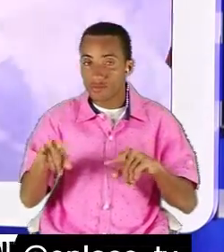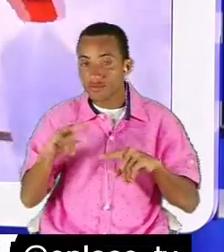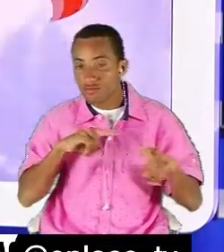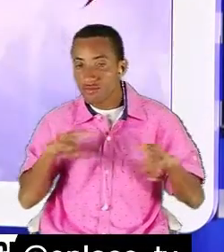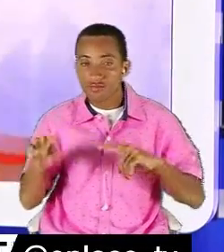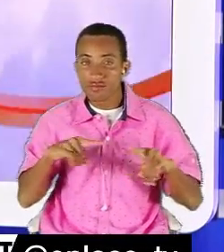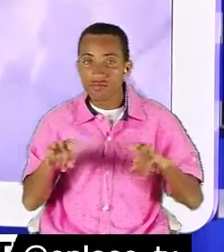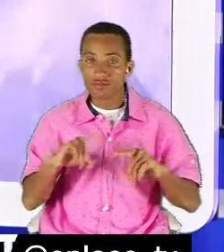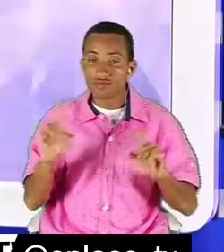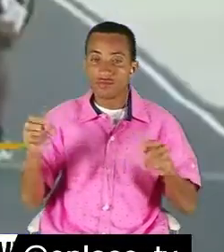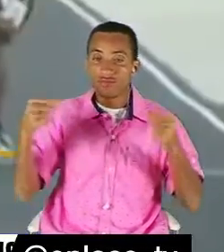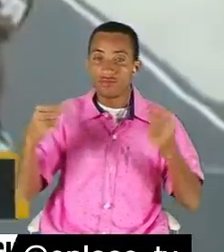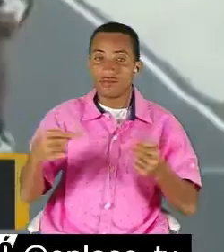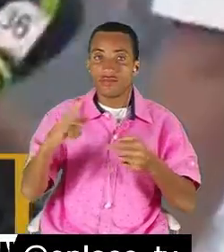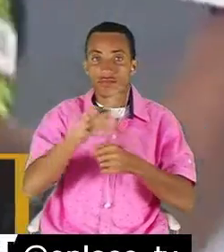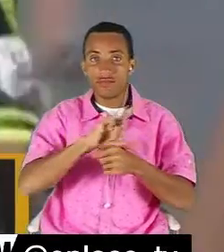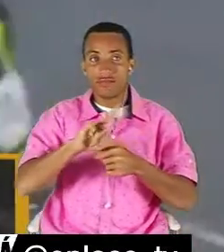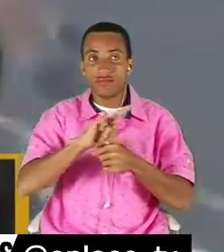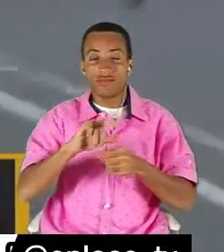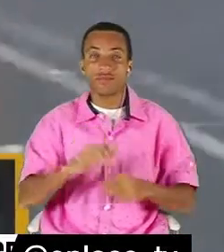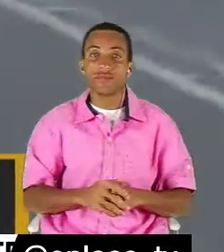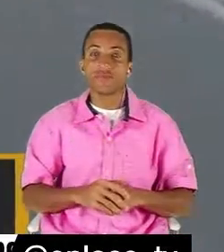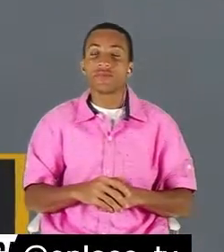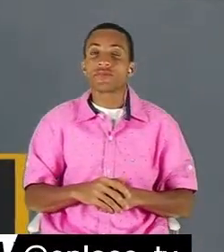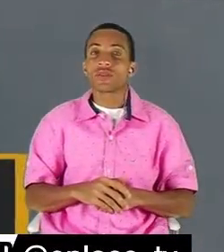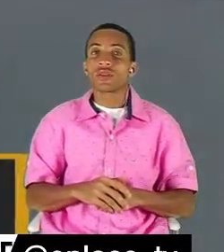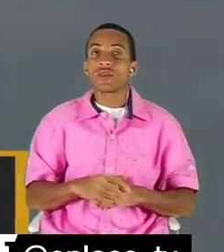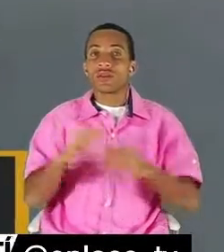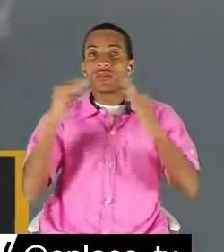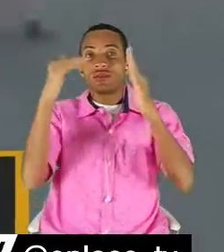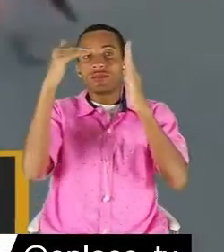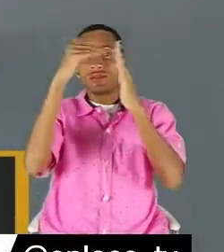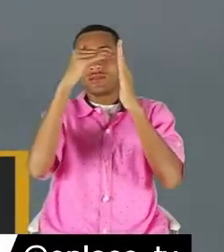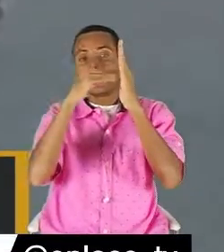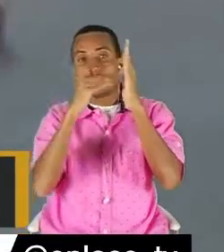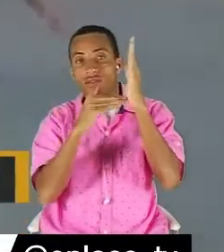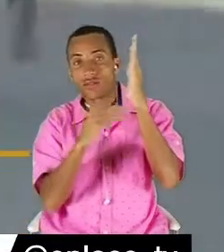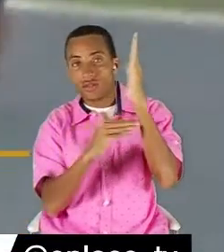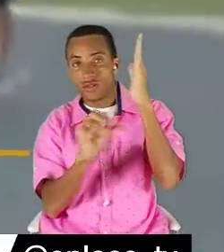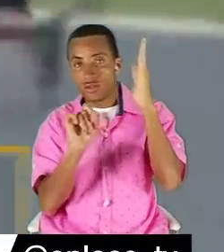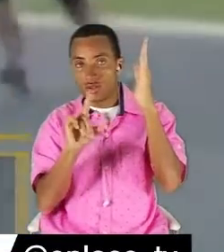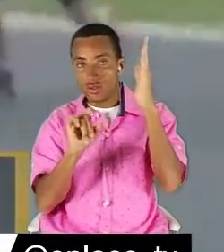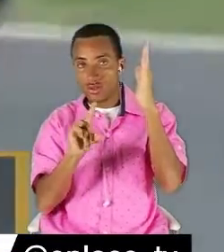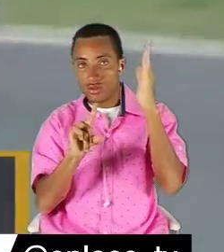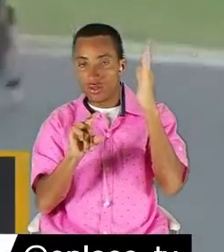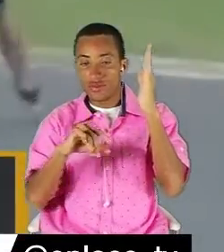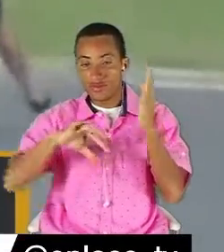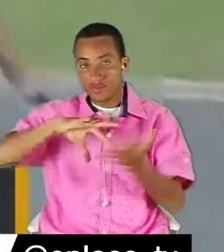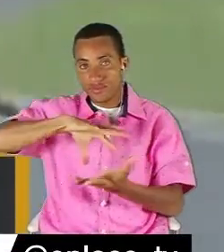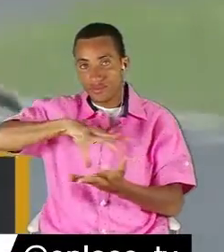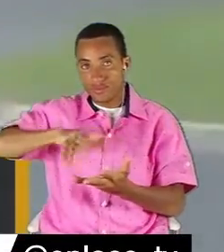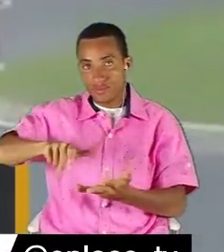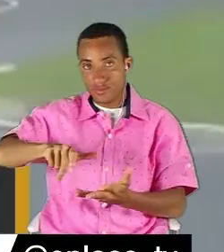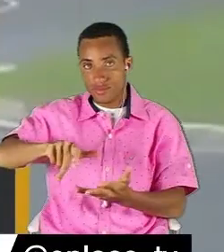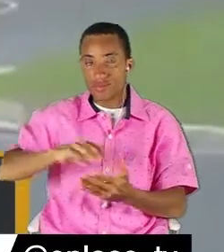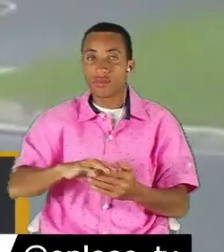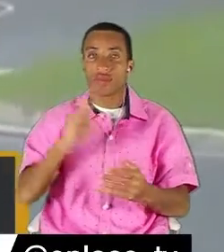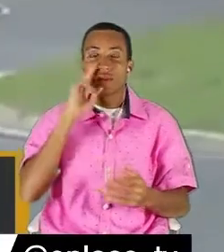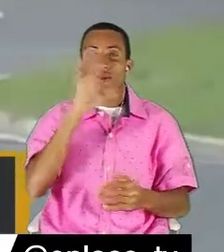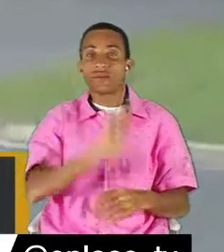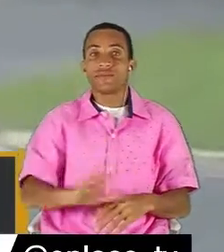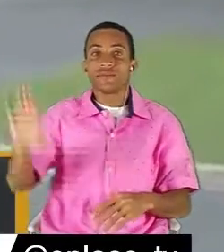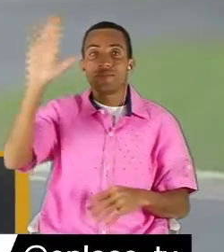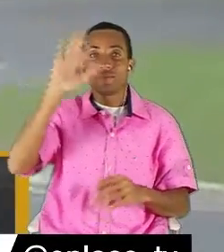Interligas. En la posición 11 de la tabla general quedó ubicada la selección Santander de patinaje en el Campeonato Nacional